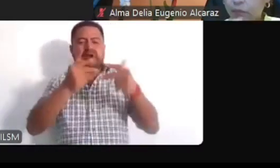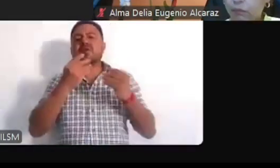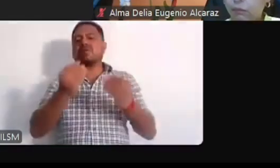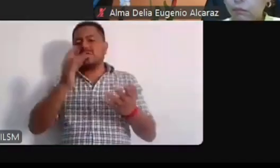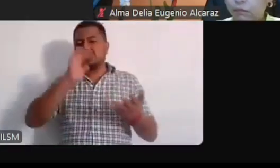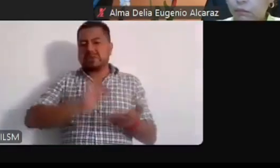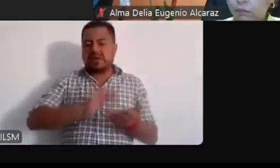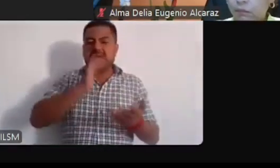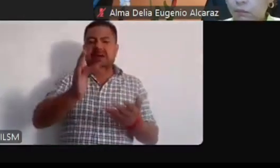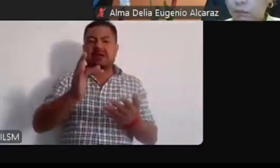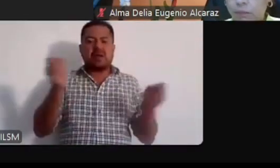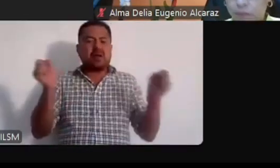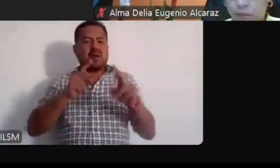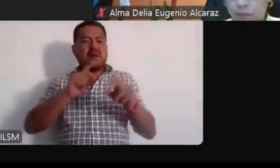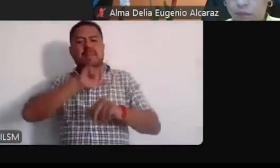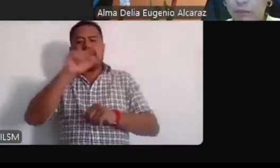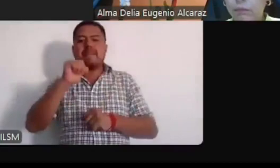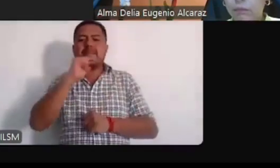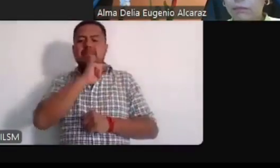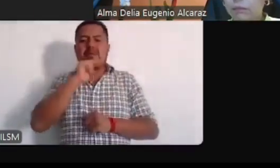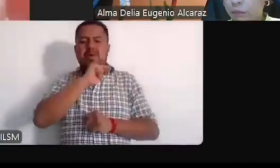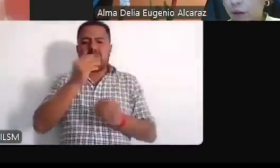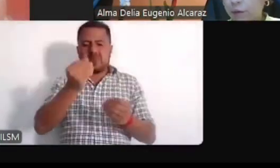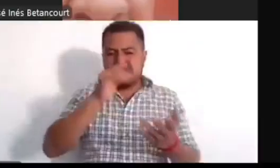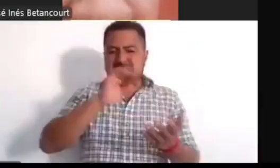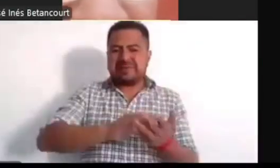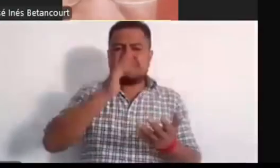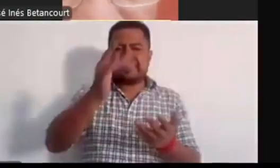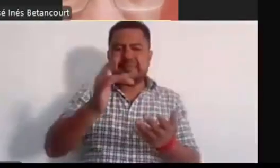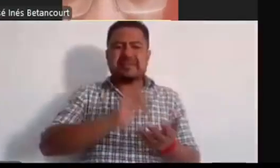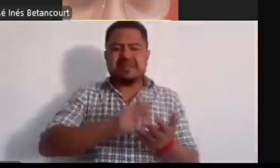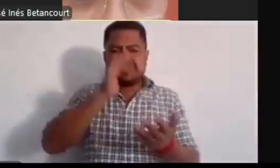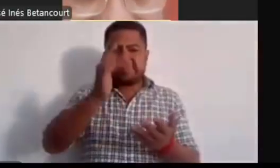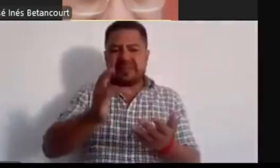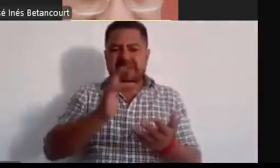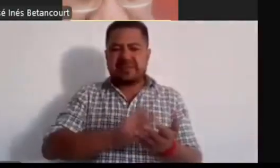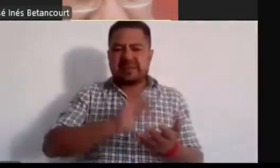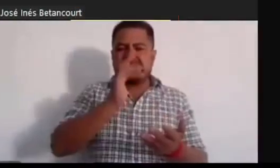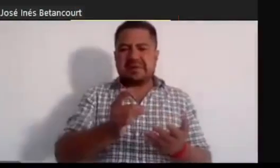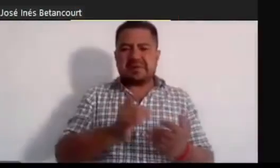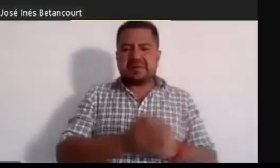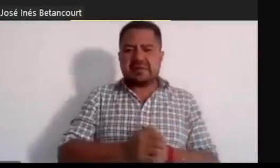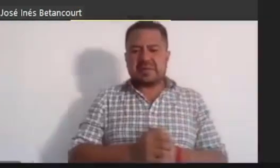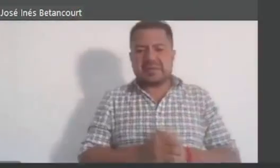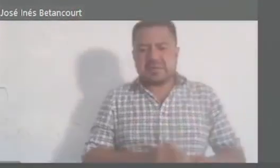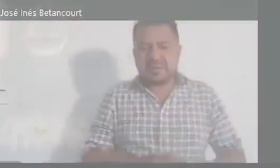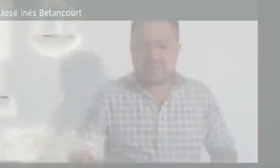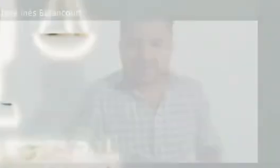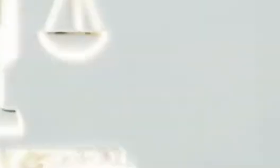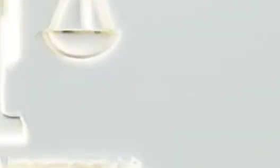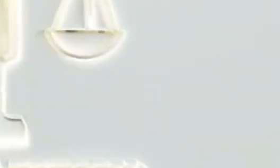gracias y hasta luego Muchas gracias gracias muchas gracias a Dios